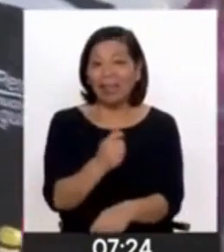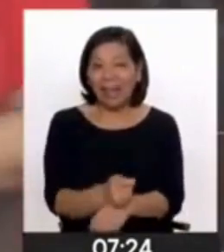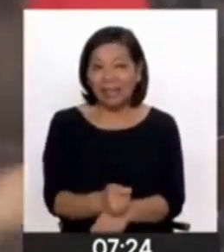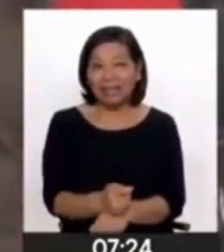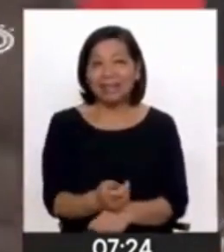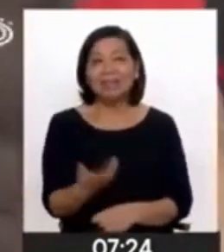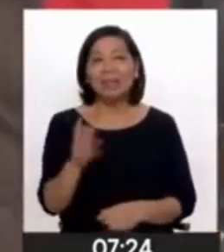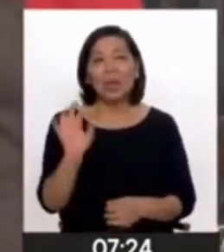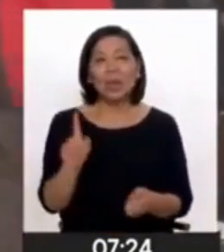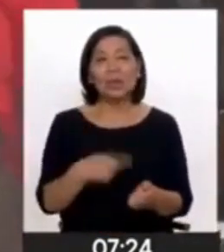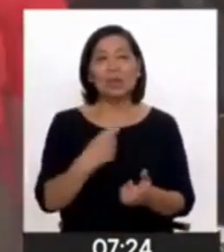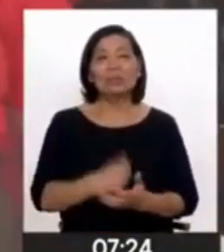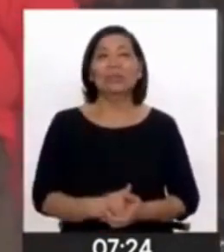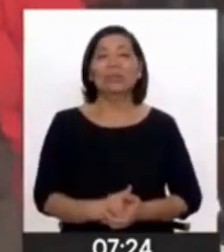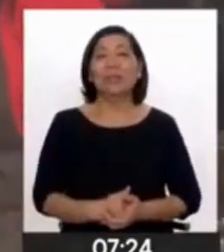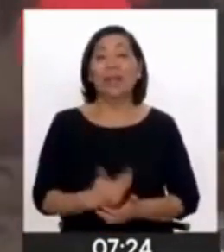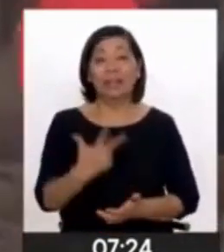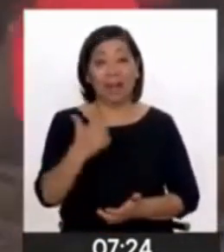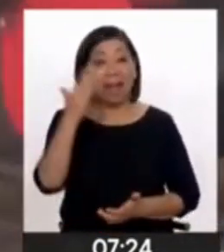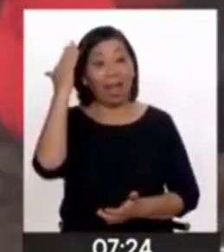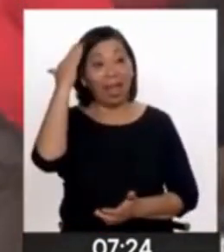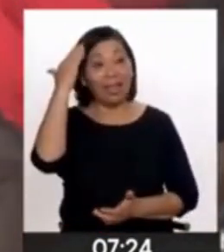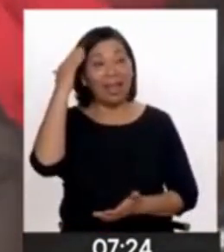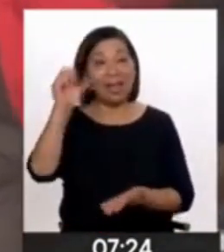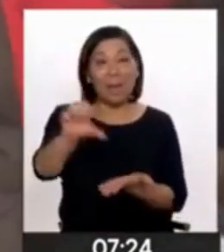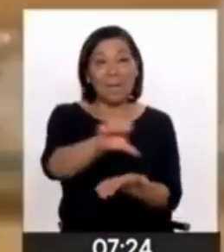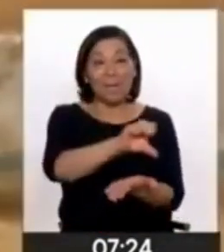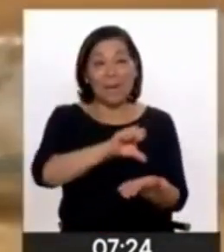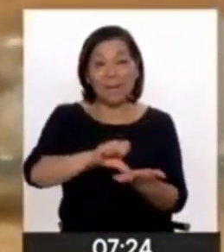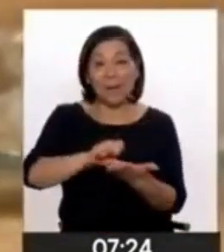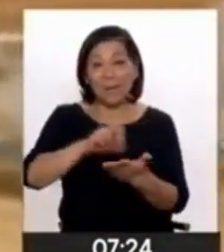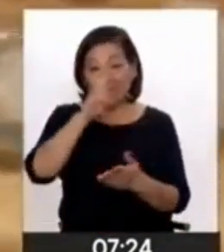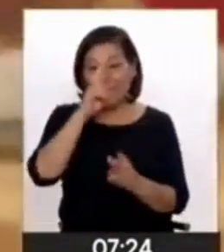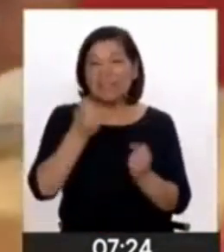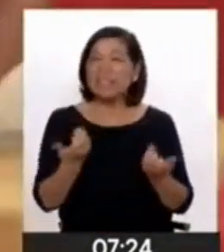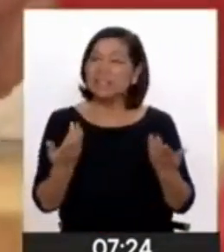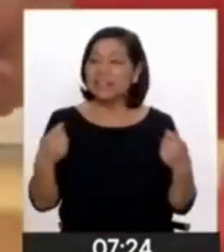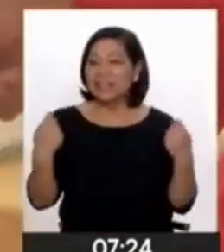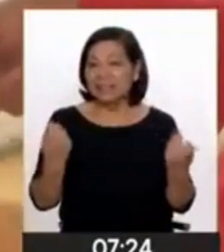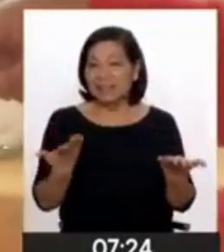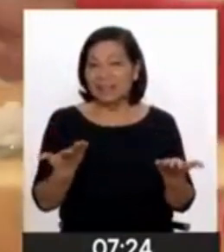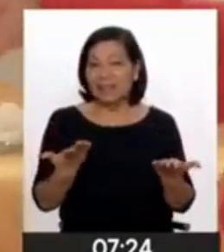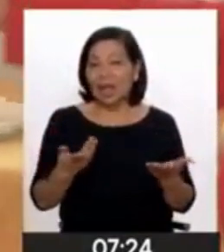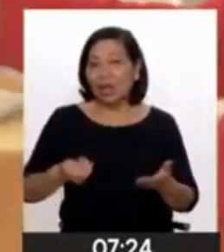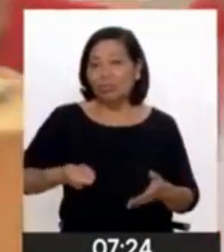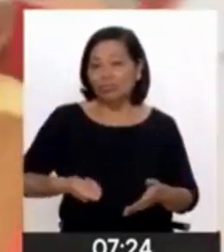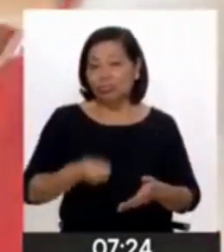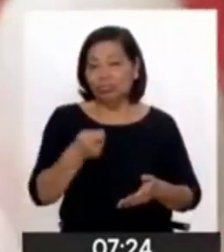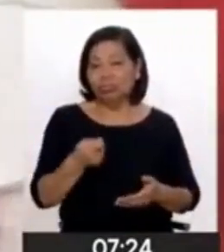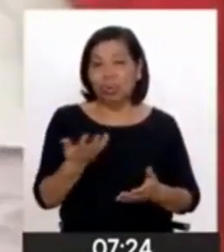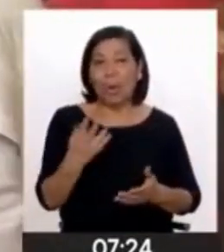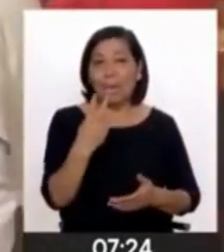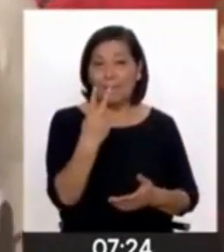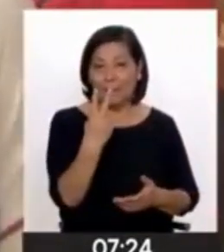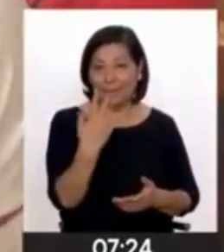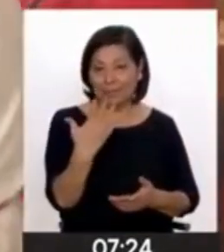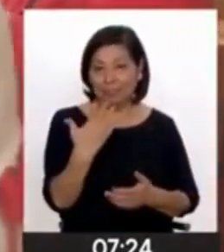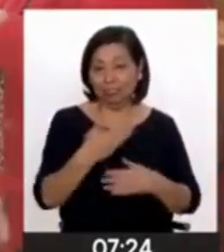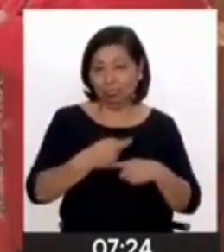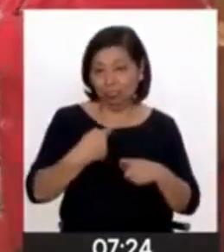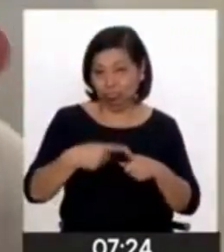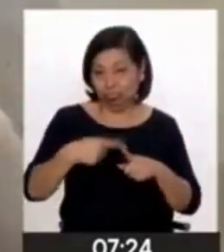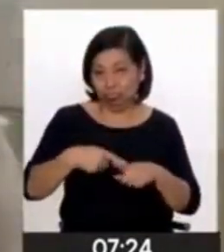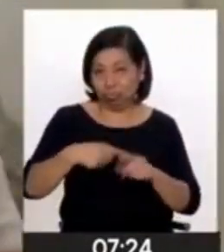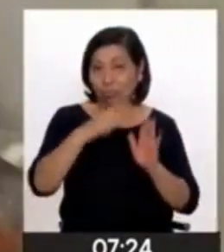Sour! 3 días de fiesta en el Parque Perú, donde se festejó en torno a la cocina de las 25 regiones del